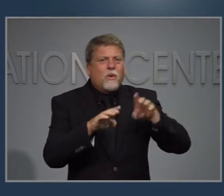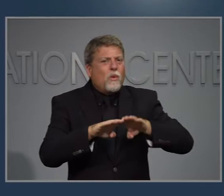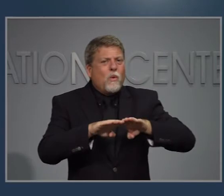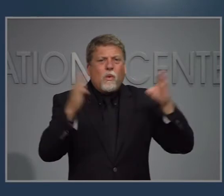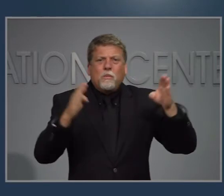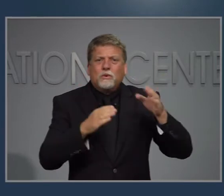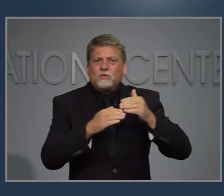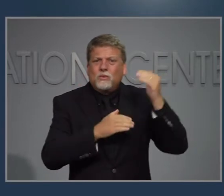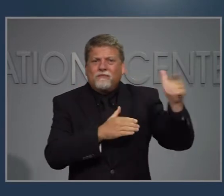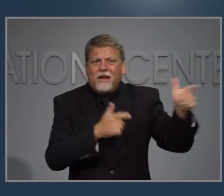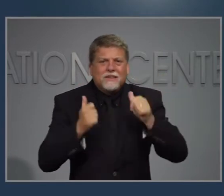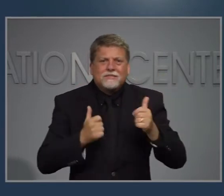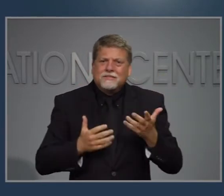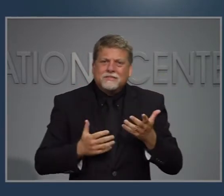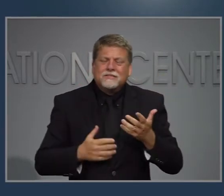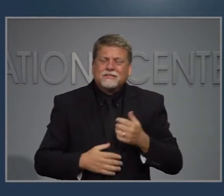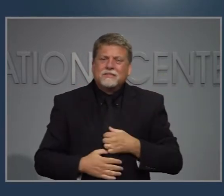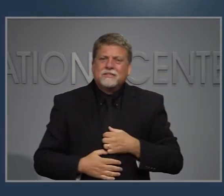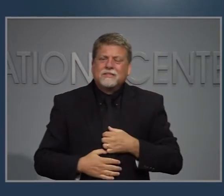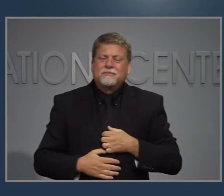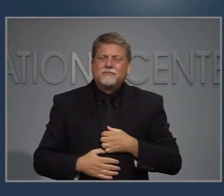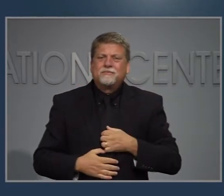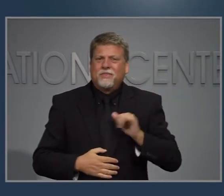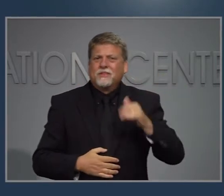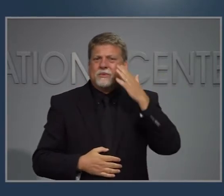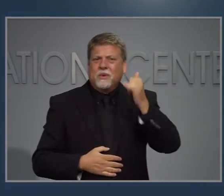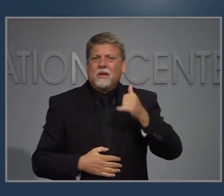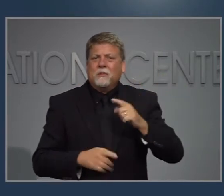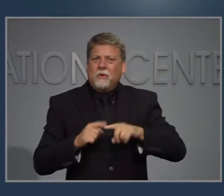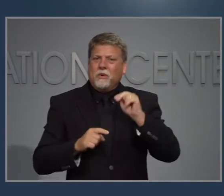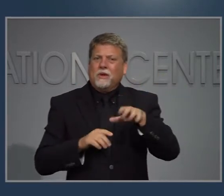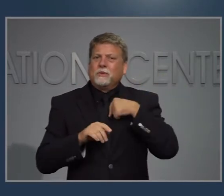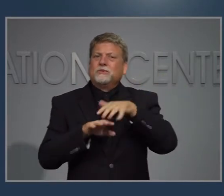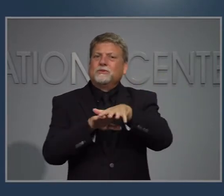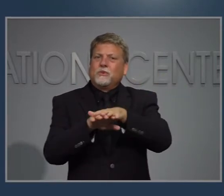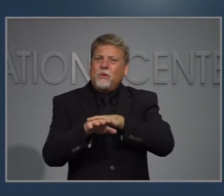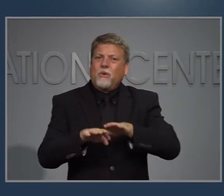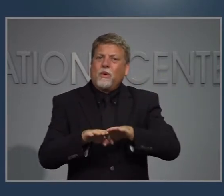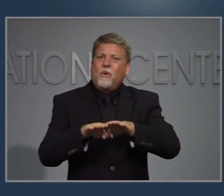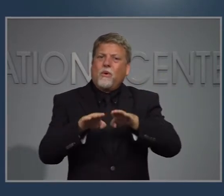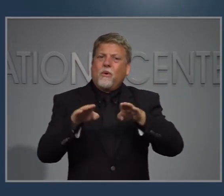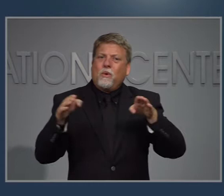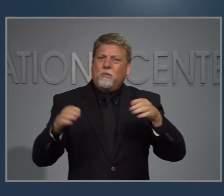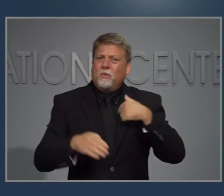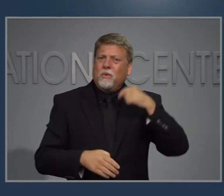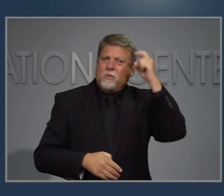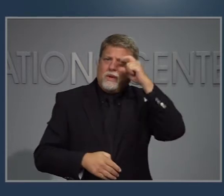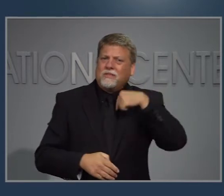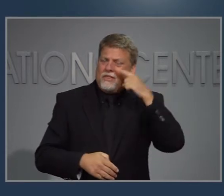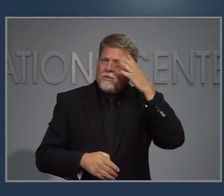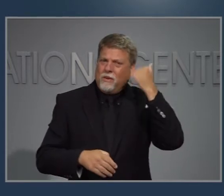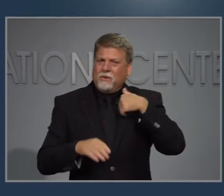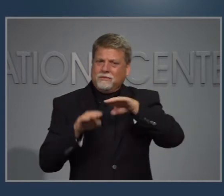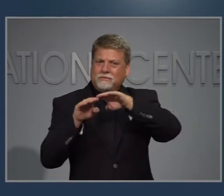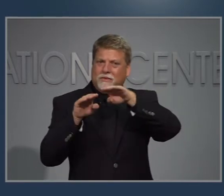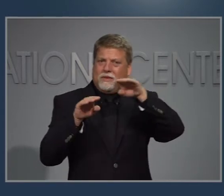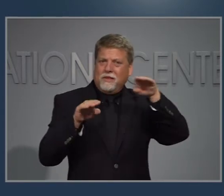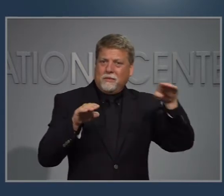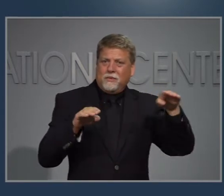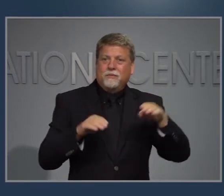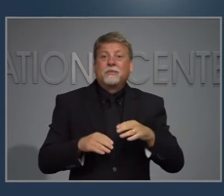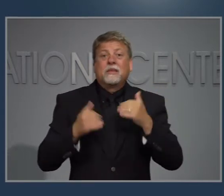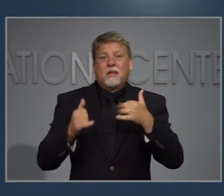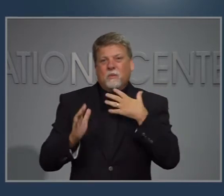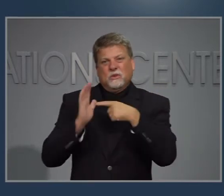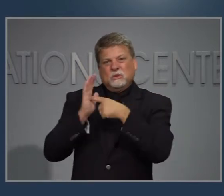datos científicos que tenemos. Muy bien, hablemos de los datos. Les recuerdo que usamos una combinación de métricas y observamos un